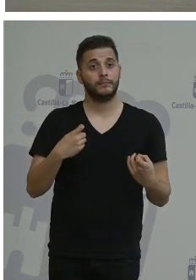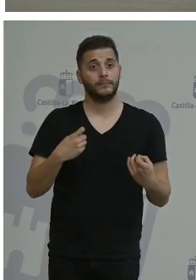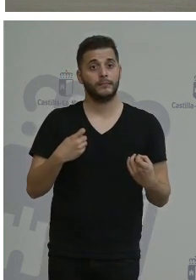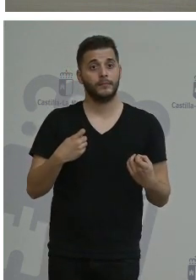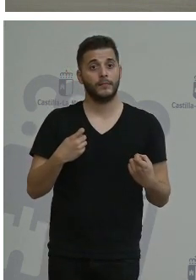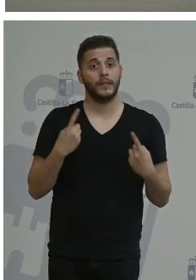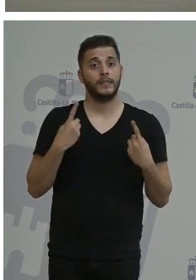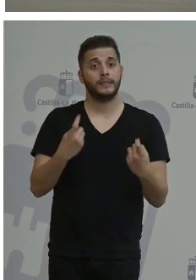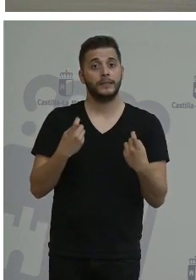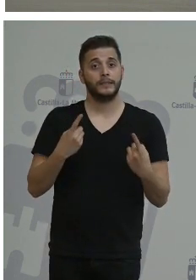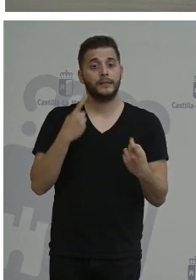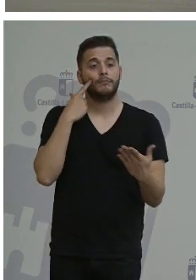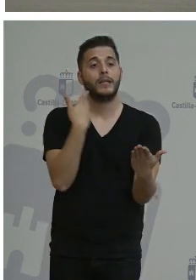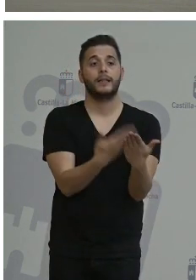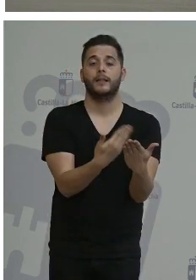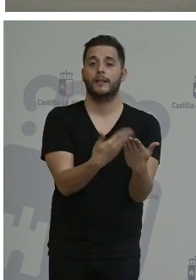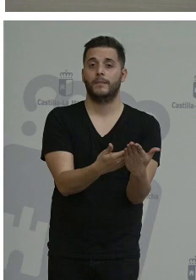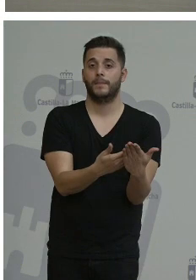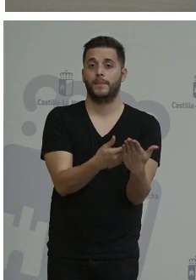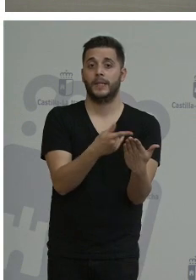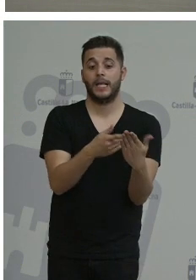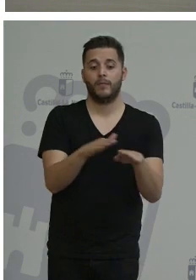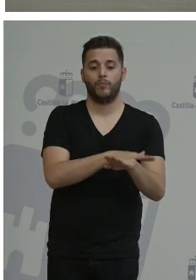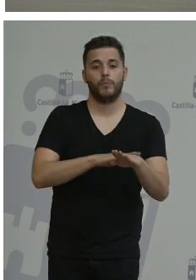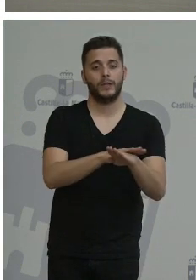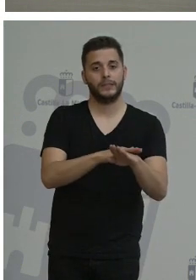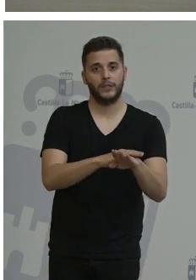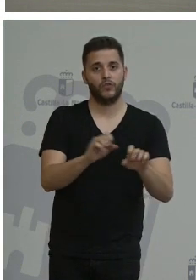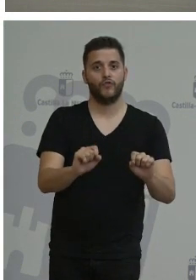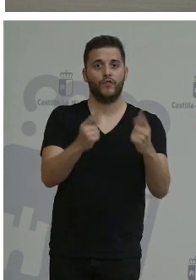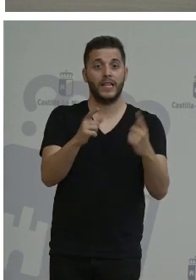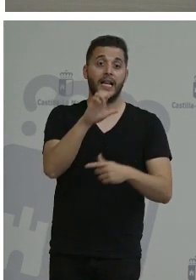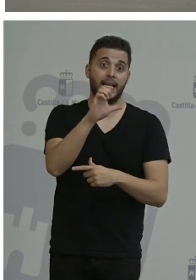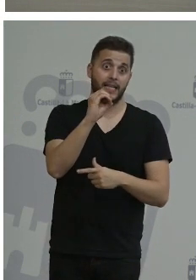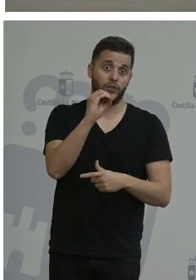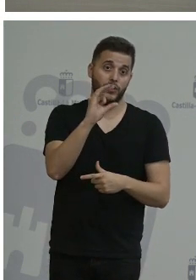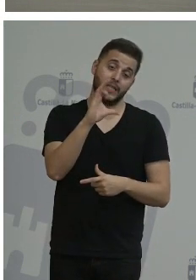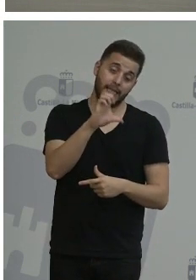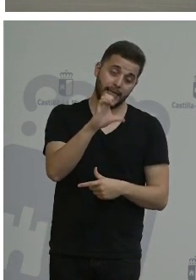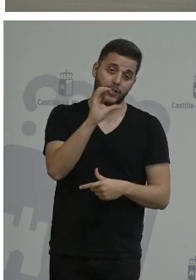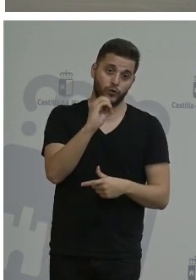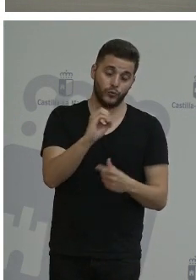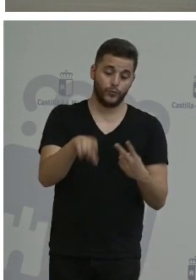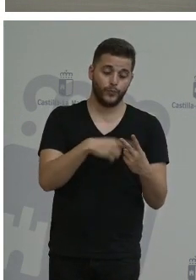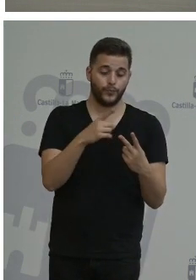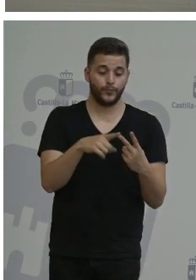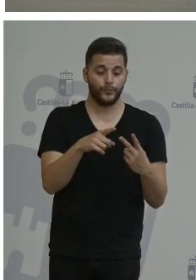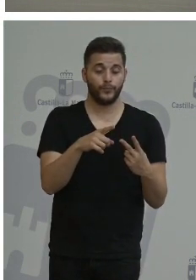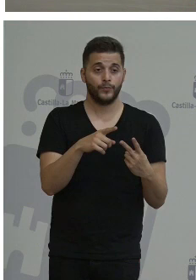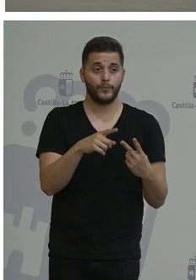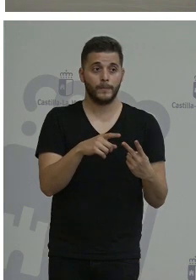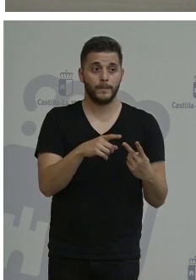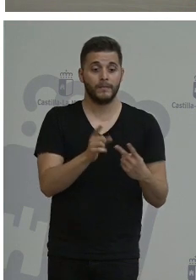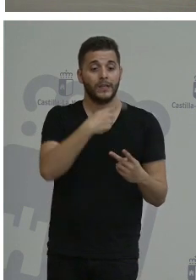acreditado con titulación por el Ministerio de la Educación Secundaria Obligatoria. Y vemos que,